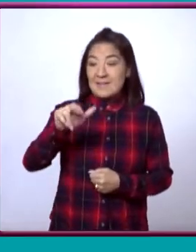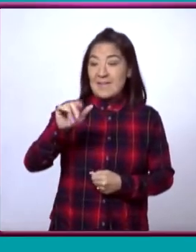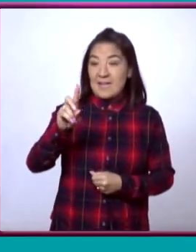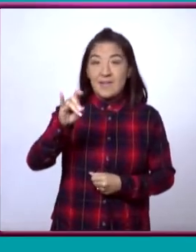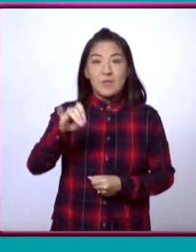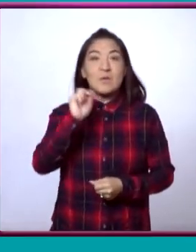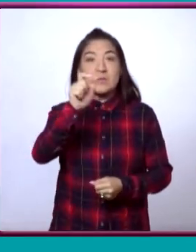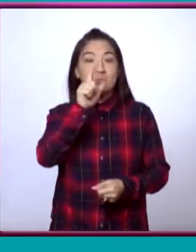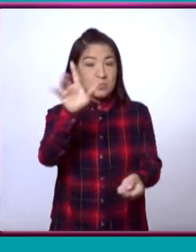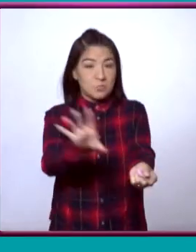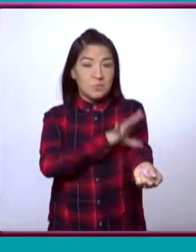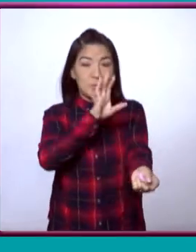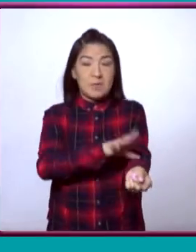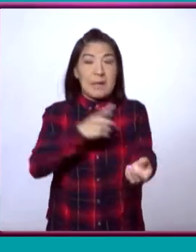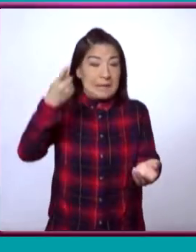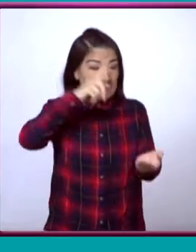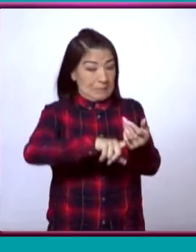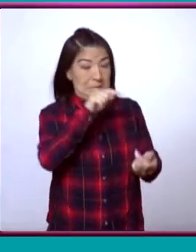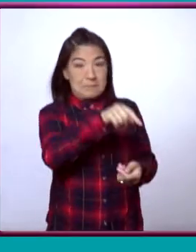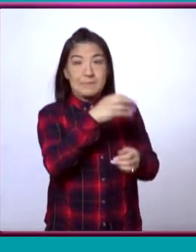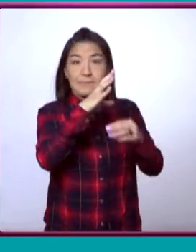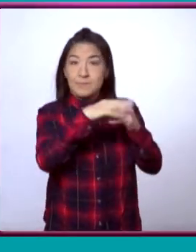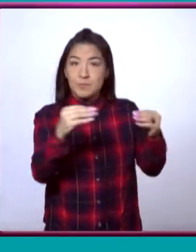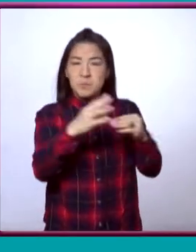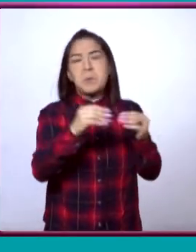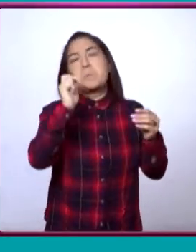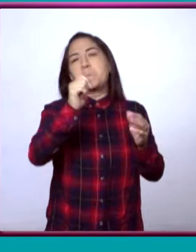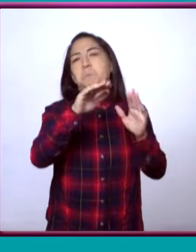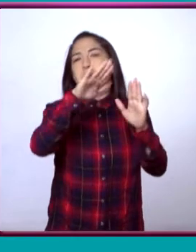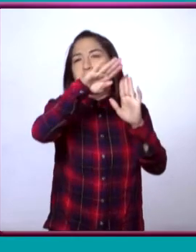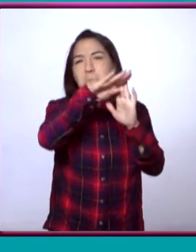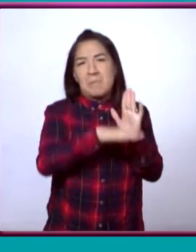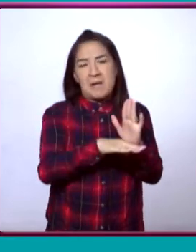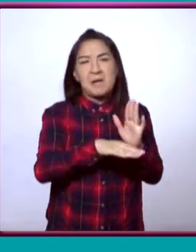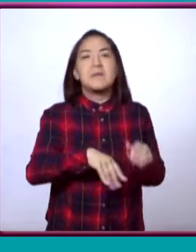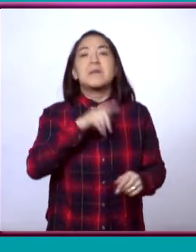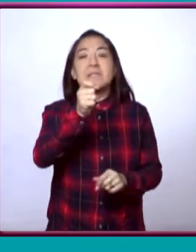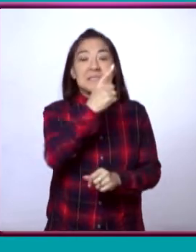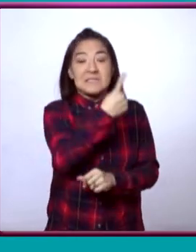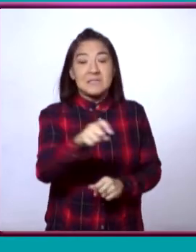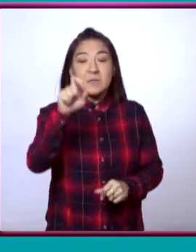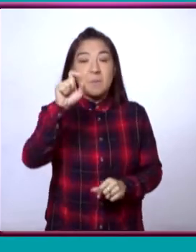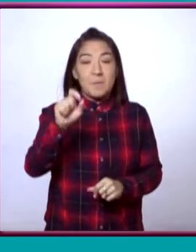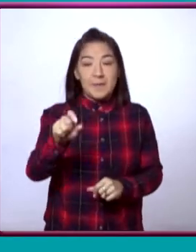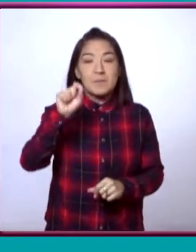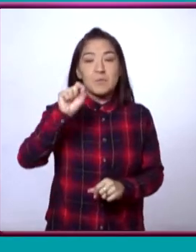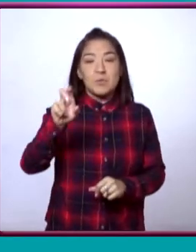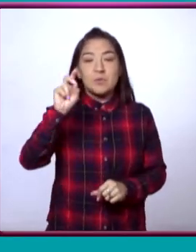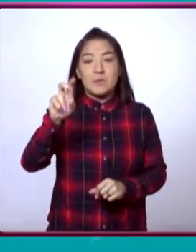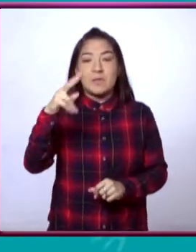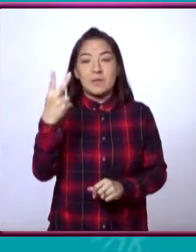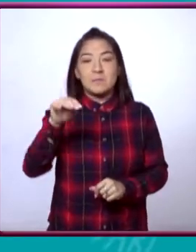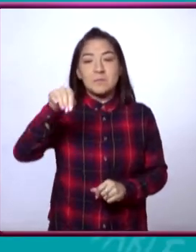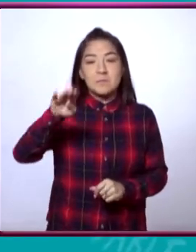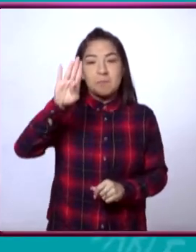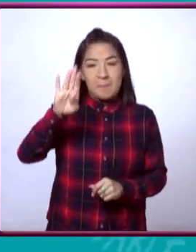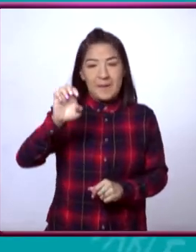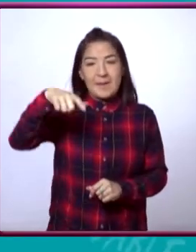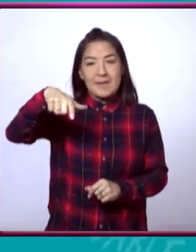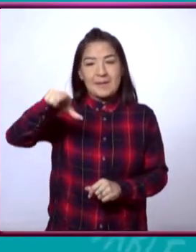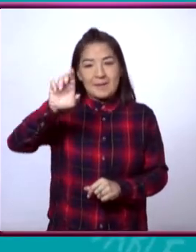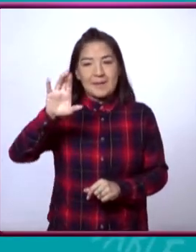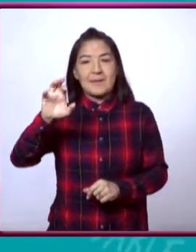radiactividad que hay en una pieza de esta fruta es muy baja. Es de 120.32 becquerels por